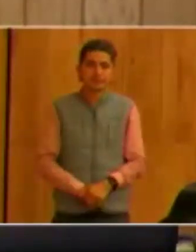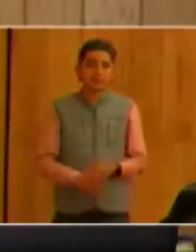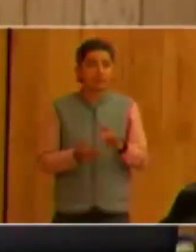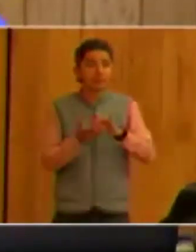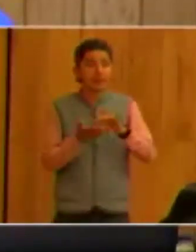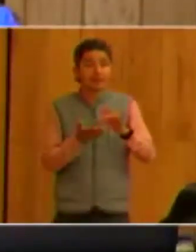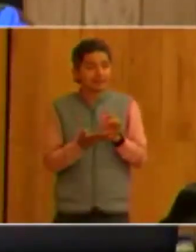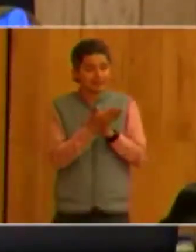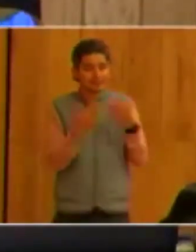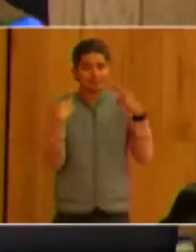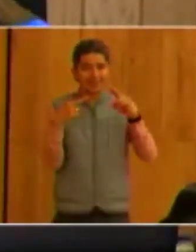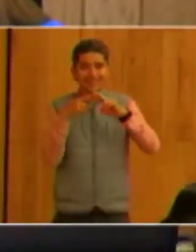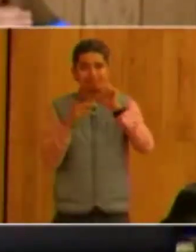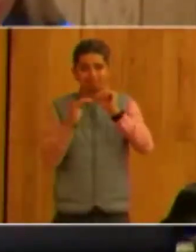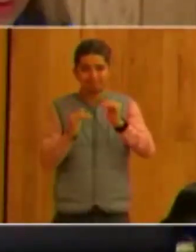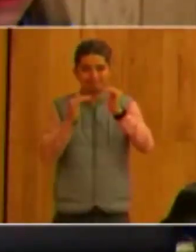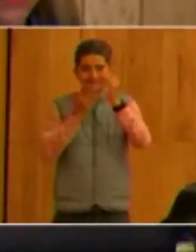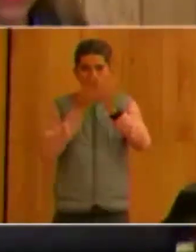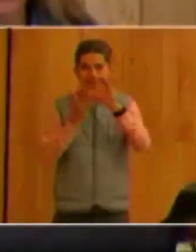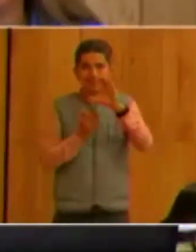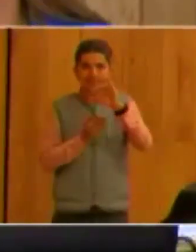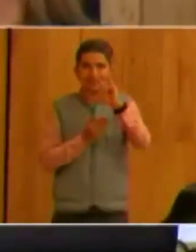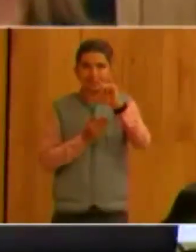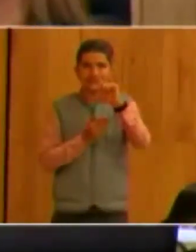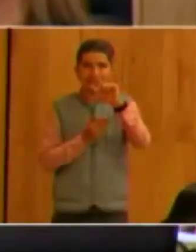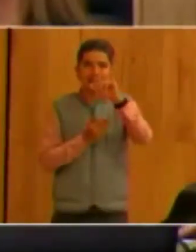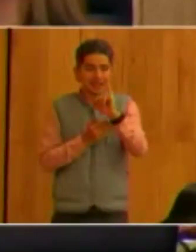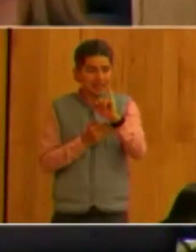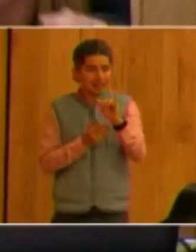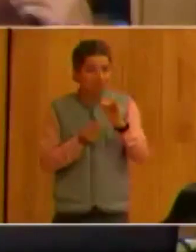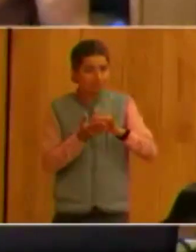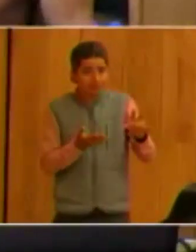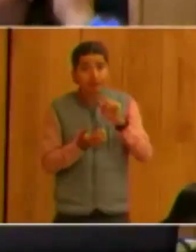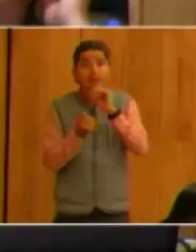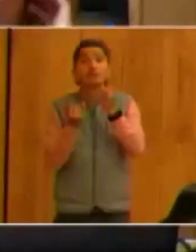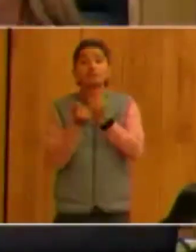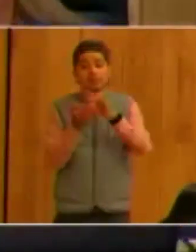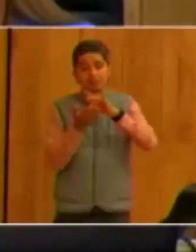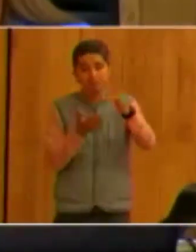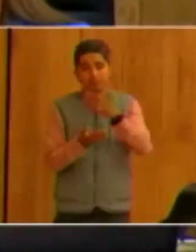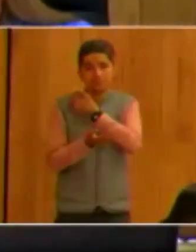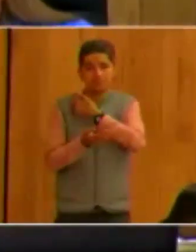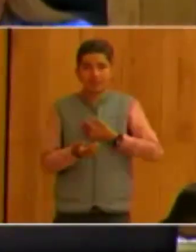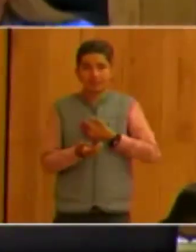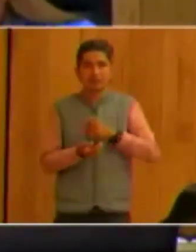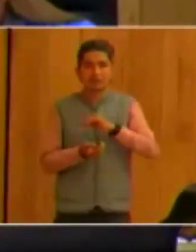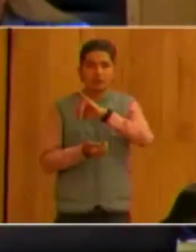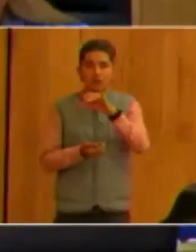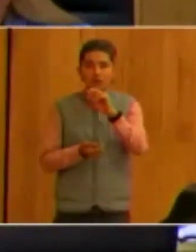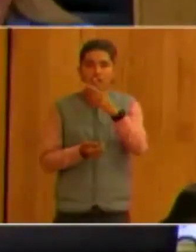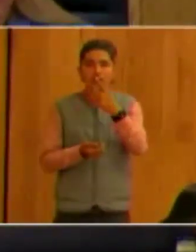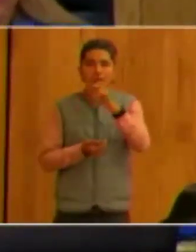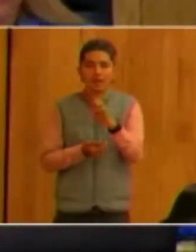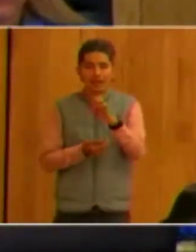Gracias a usted, maestra Citlali, y también agradezco al presidente Jorge Reséndiz por la invitación a este